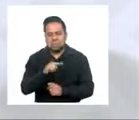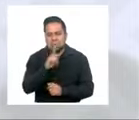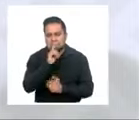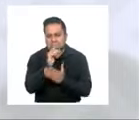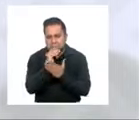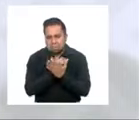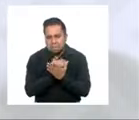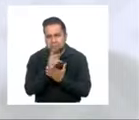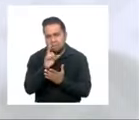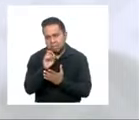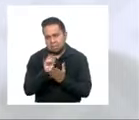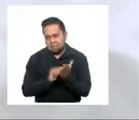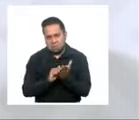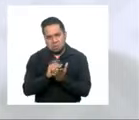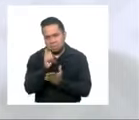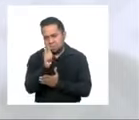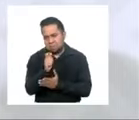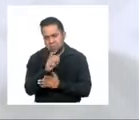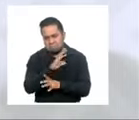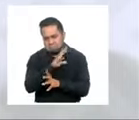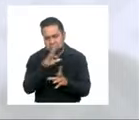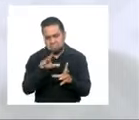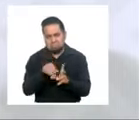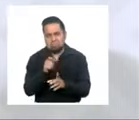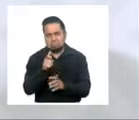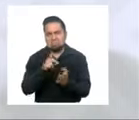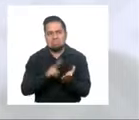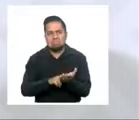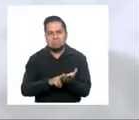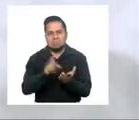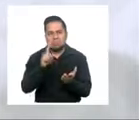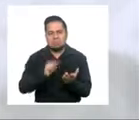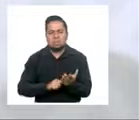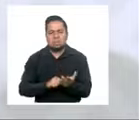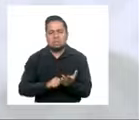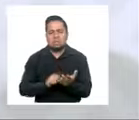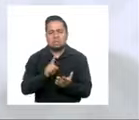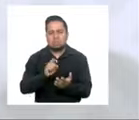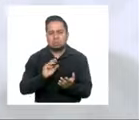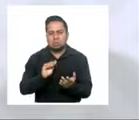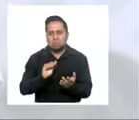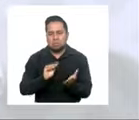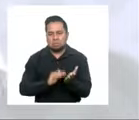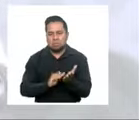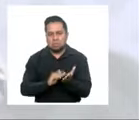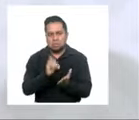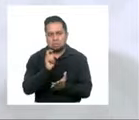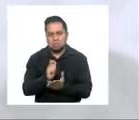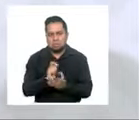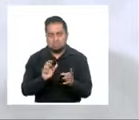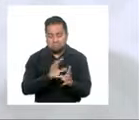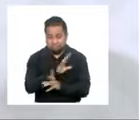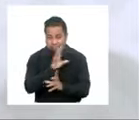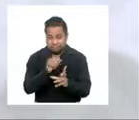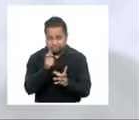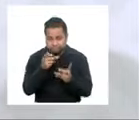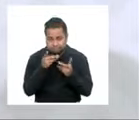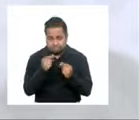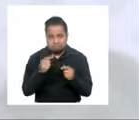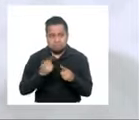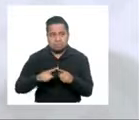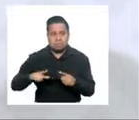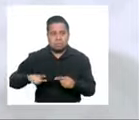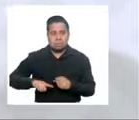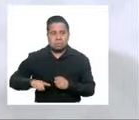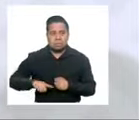menos, 20 millones. En total, una inversión de 1.190 millones. En total, la inversión que hizo el